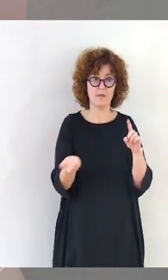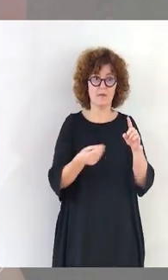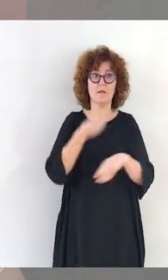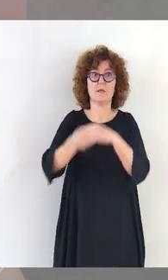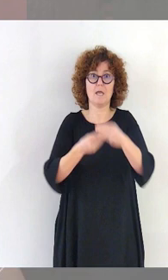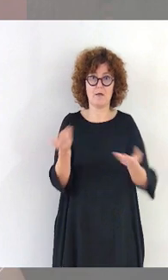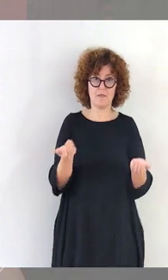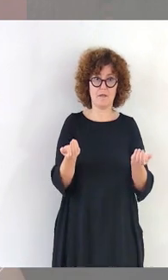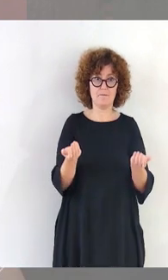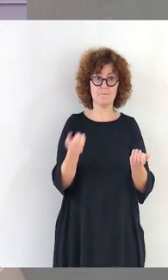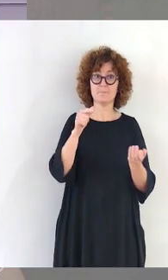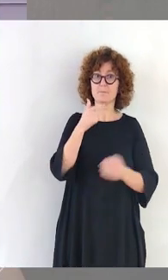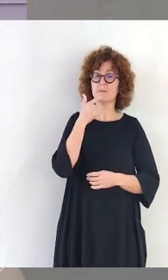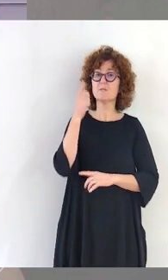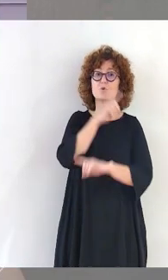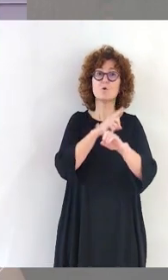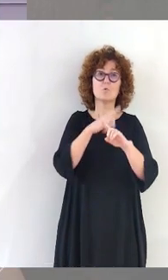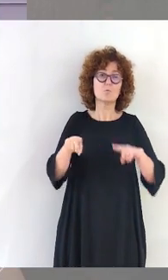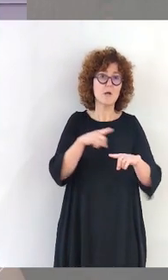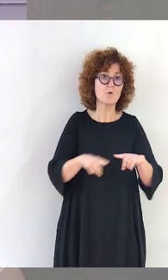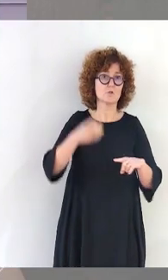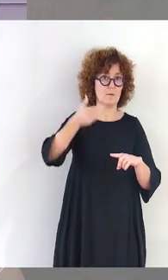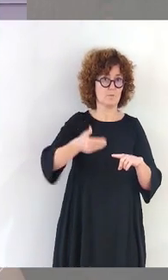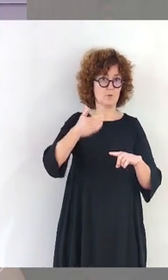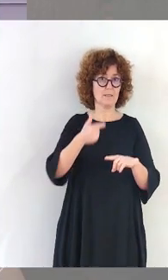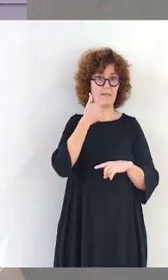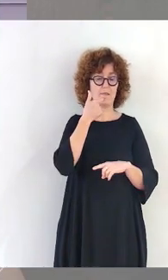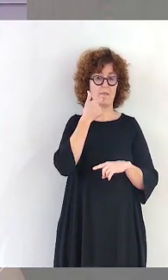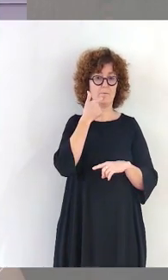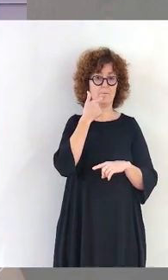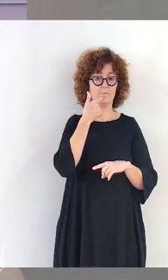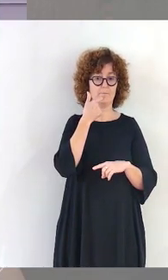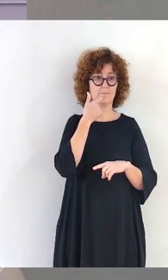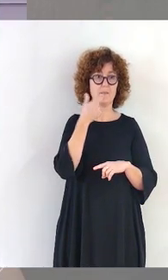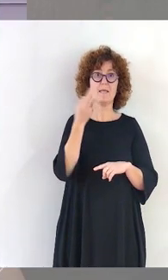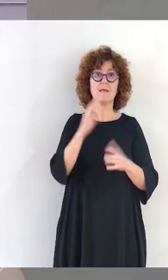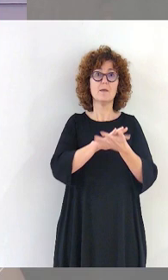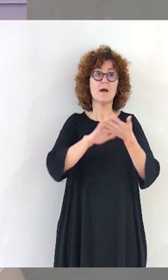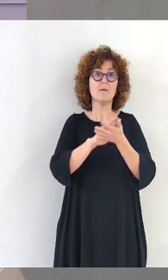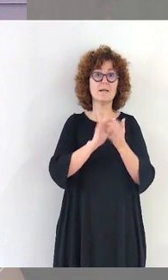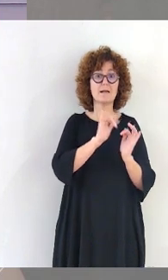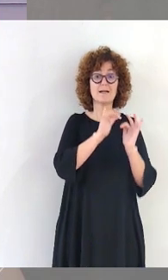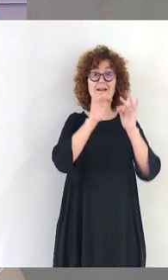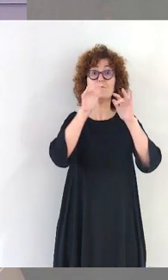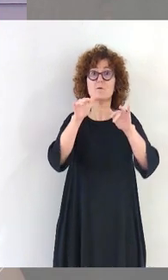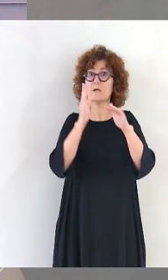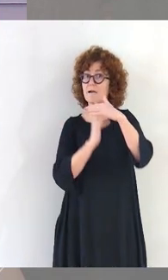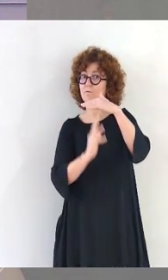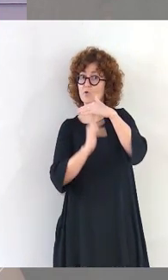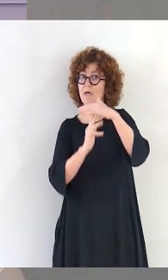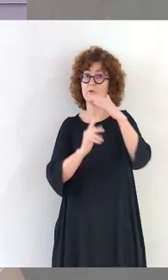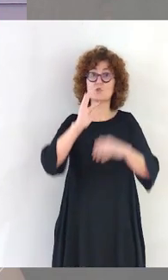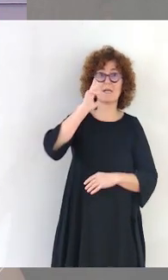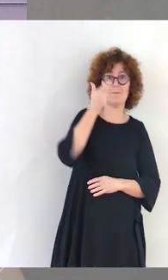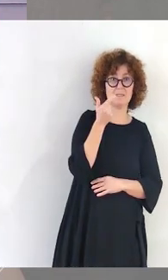has dicho una cosa Gonzalo que me gustaría señalar es ha pasado desapercibida si deberíamos hablar de refugiados climáticos o de migrantes